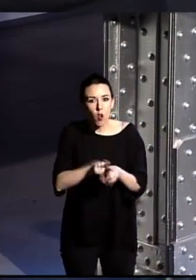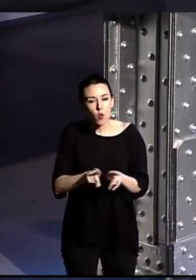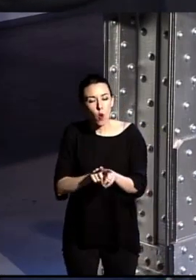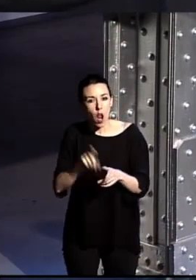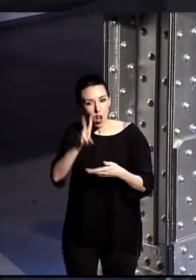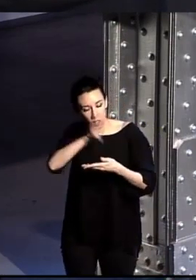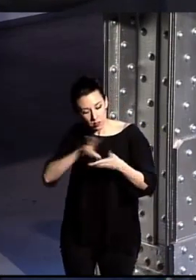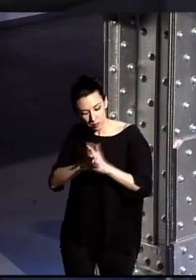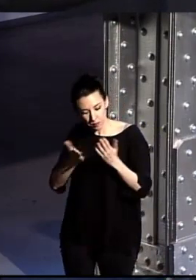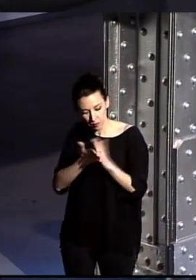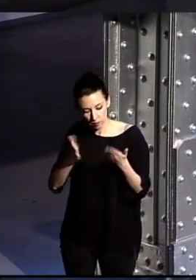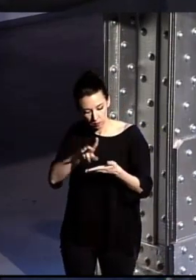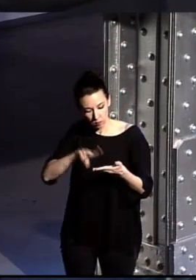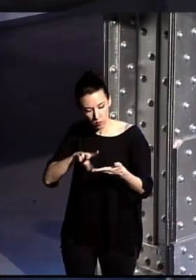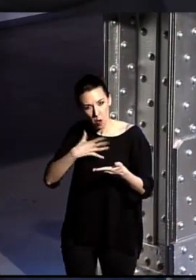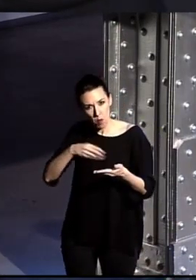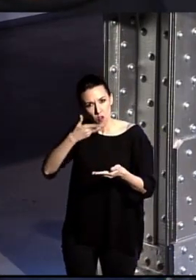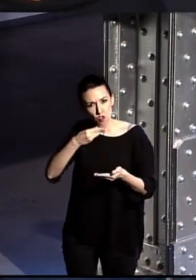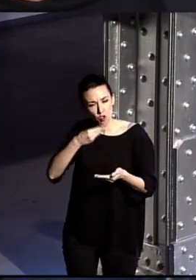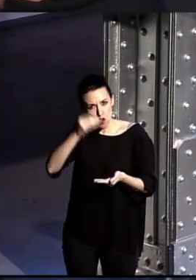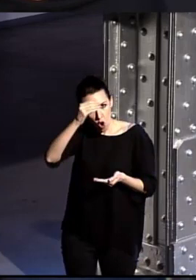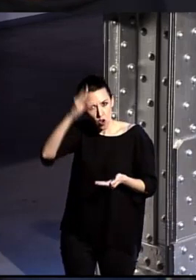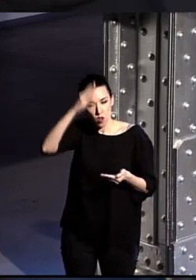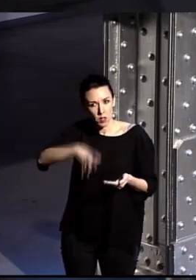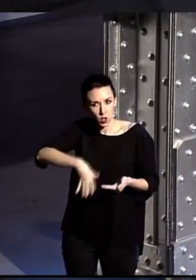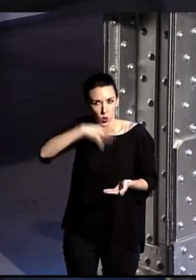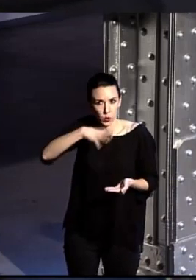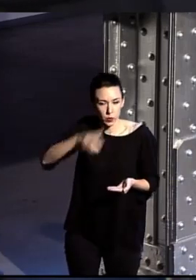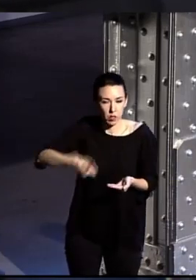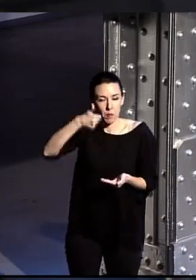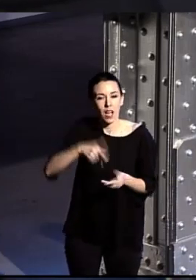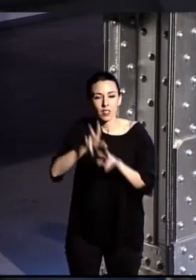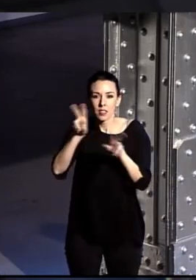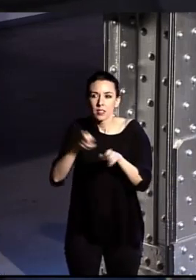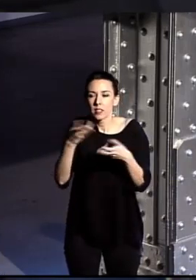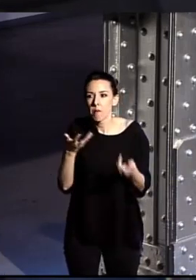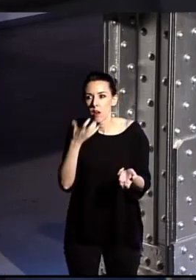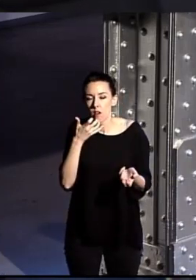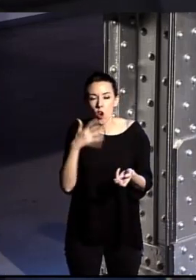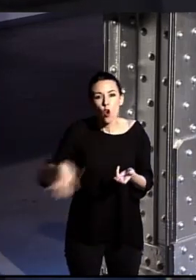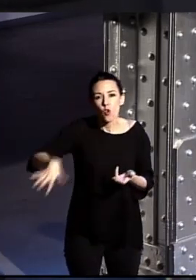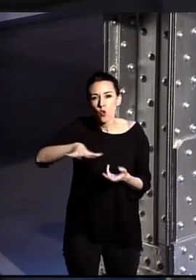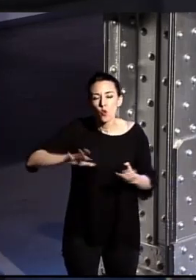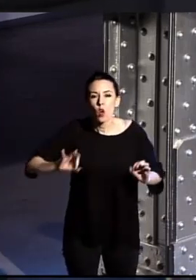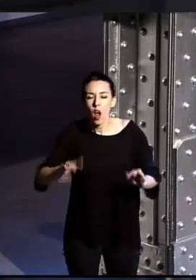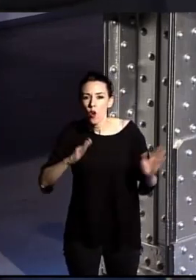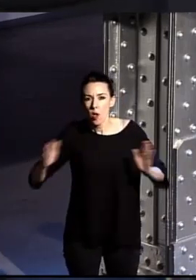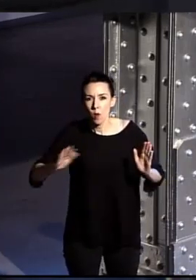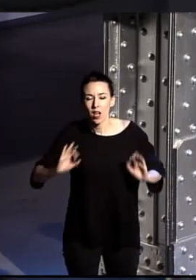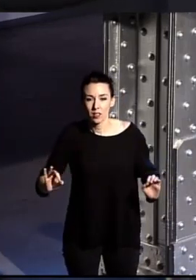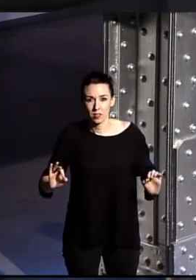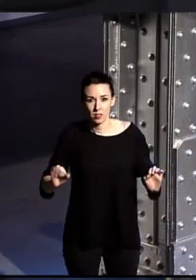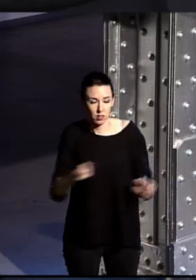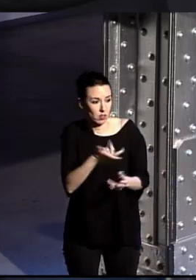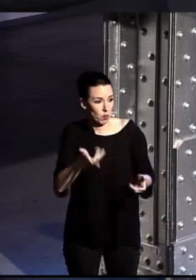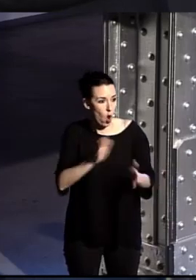leyendo novelas se adquiere un conocimiento mucho más extraordinario sobre un lugar concreto o una época concreta